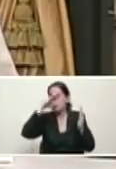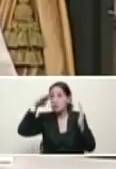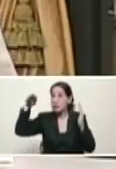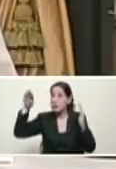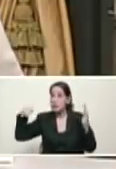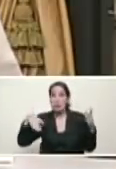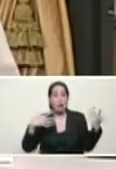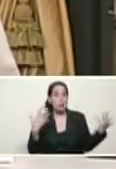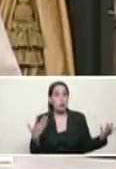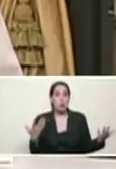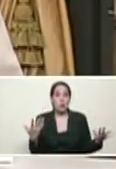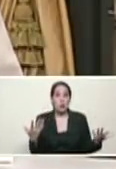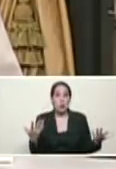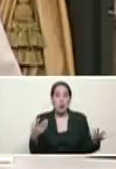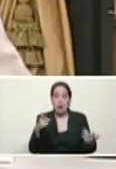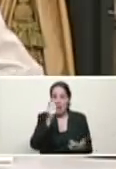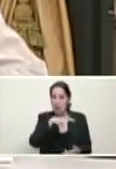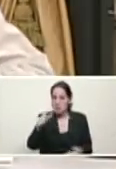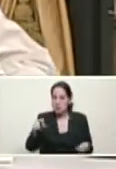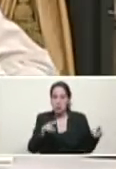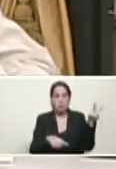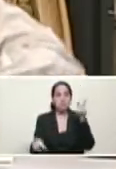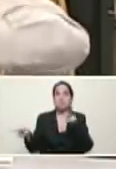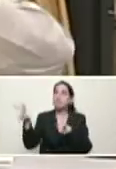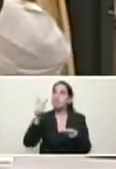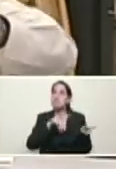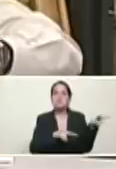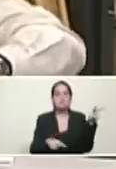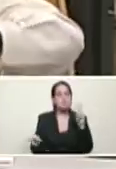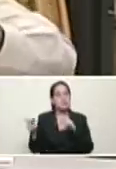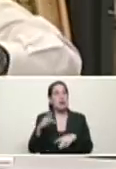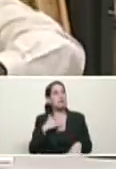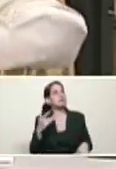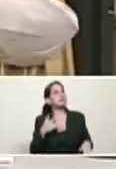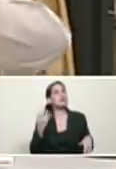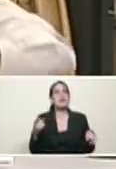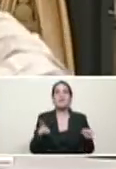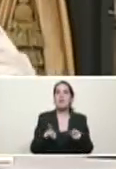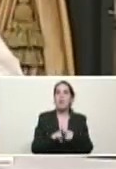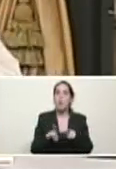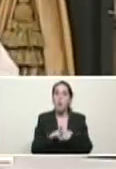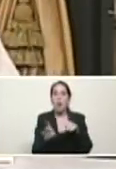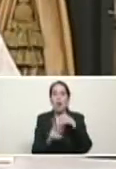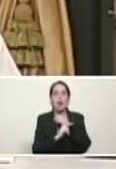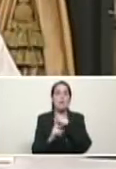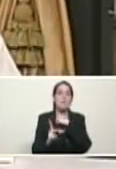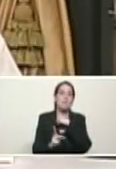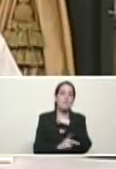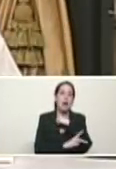Y donde la gente camine, sienta que está en un parque, el Parque Venezuela.